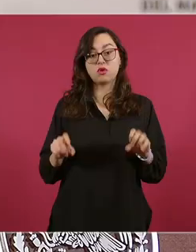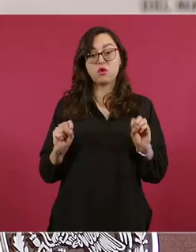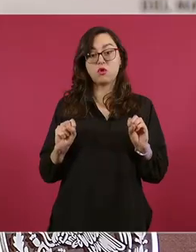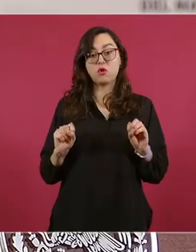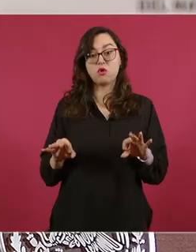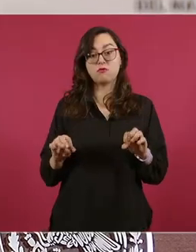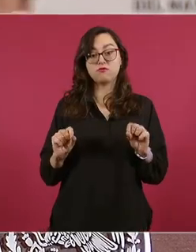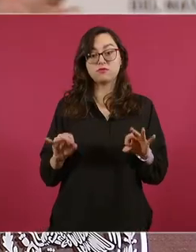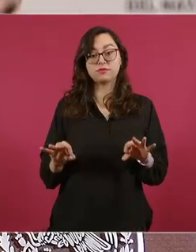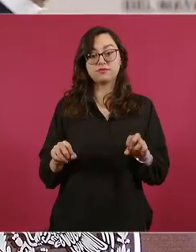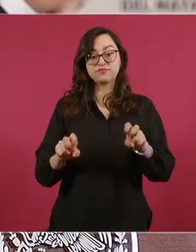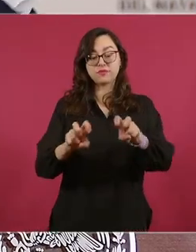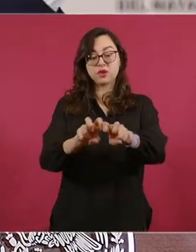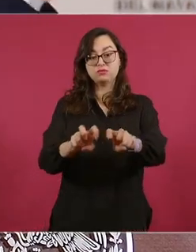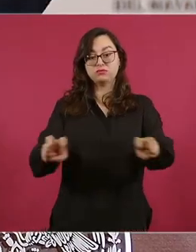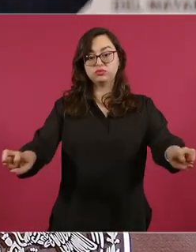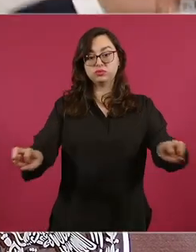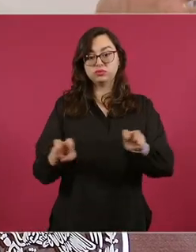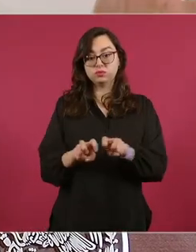que va creando